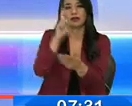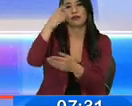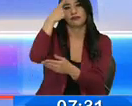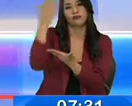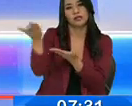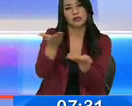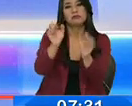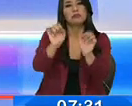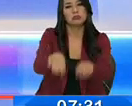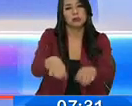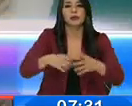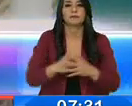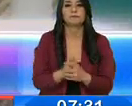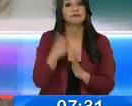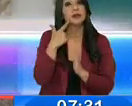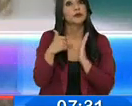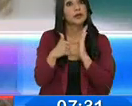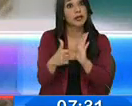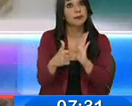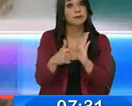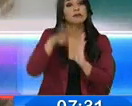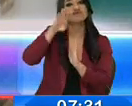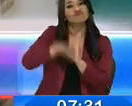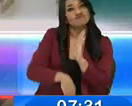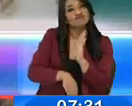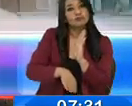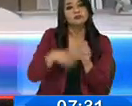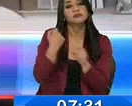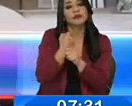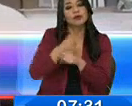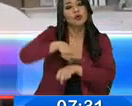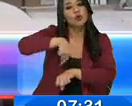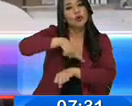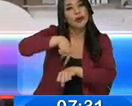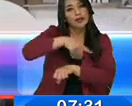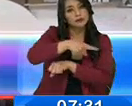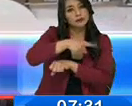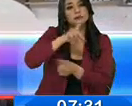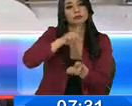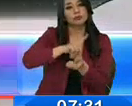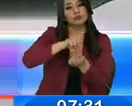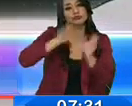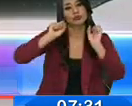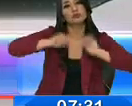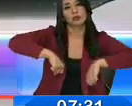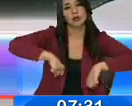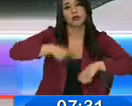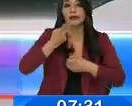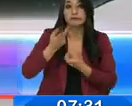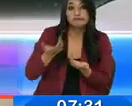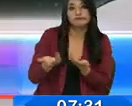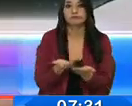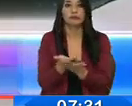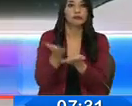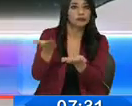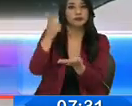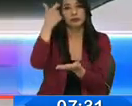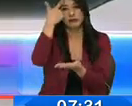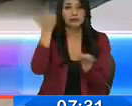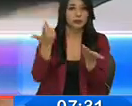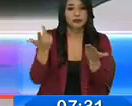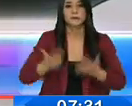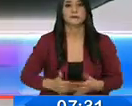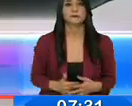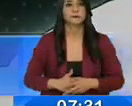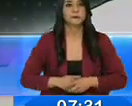gobierno. Esta trataría de una reducción de la jornada laboral para los médicos. Es decir, que regresemos con una jornada especial reducida